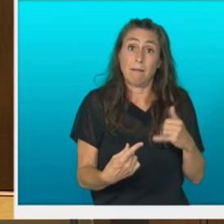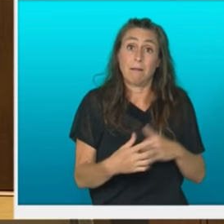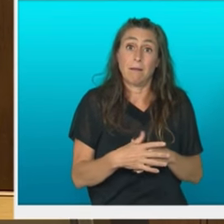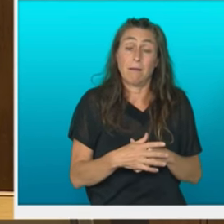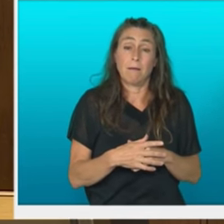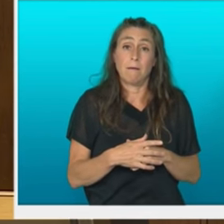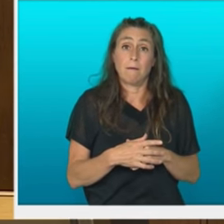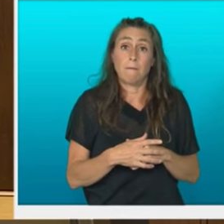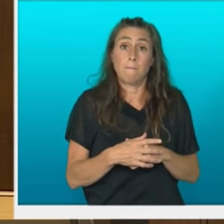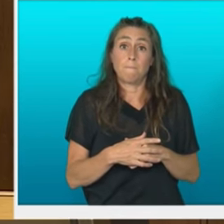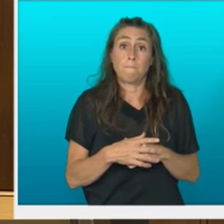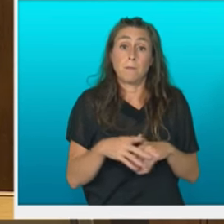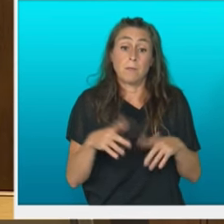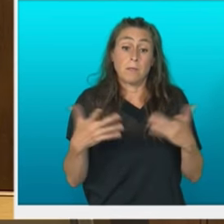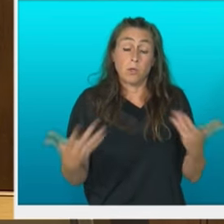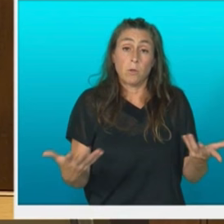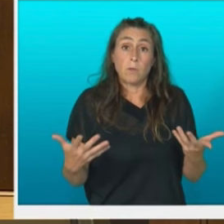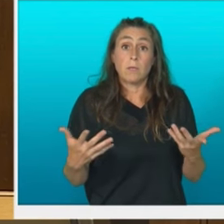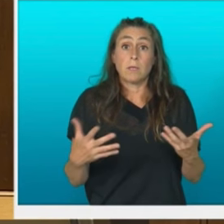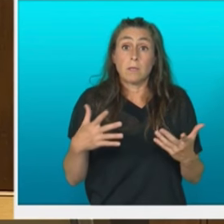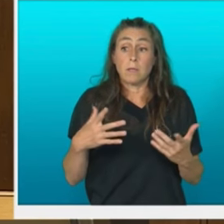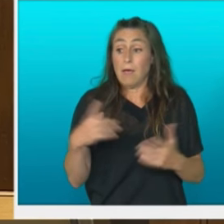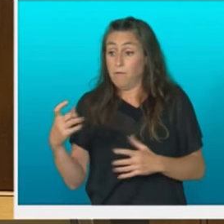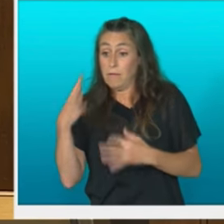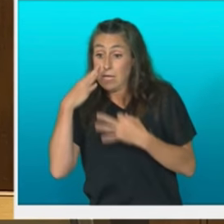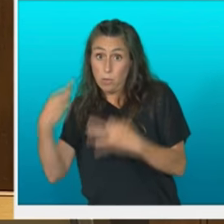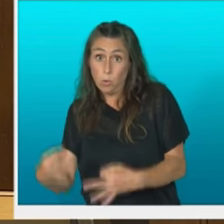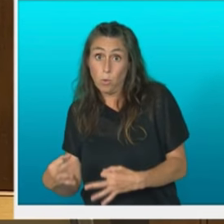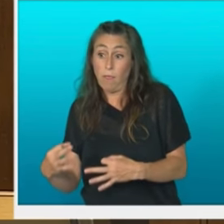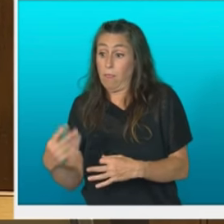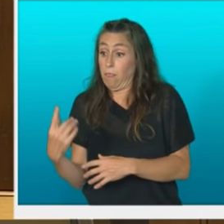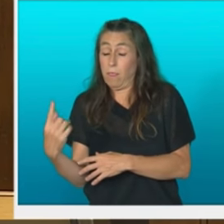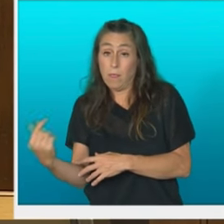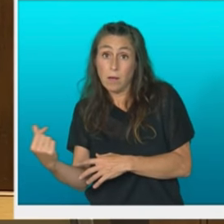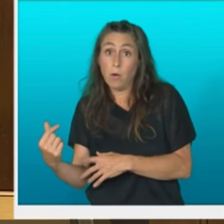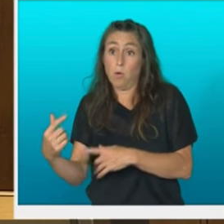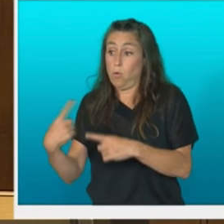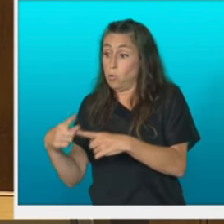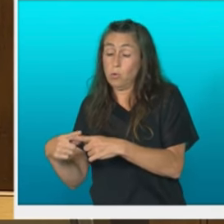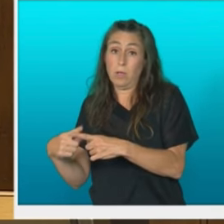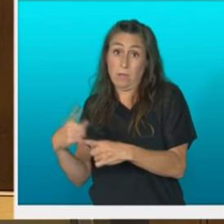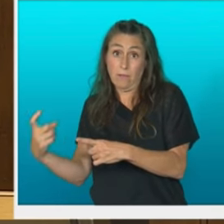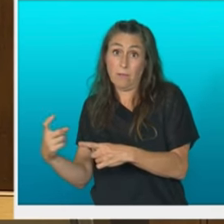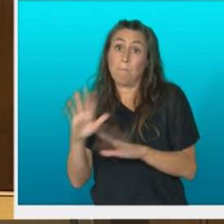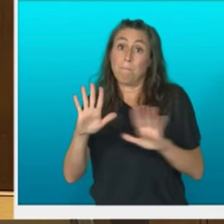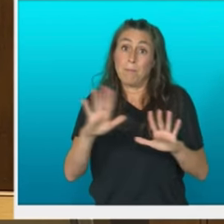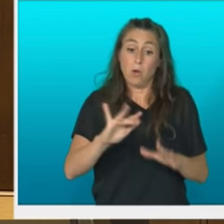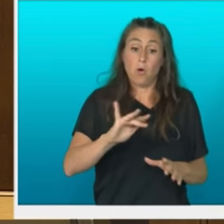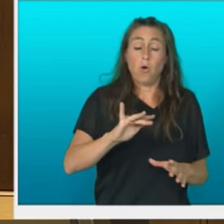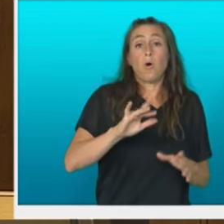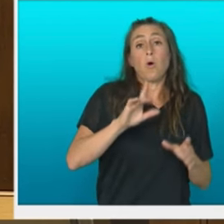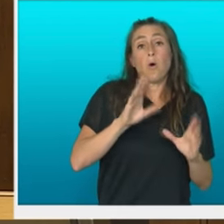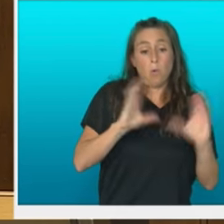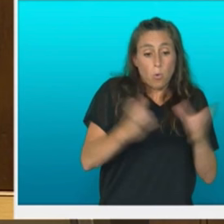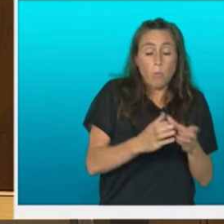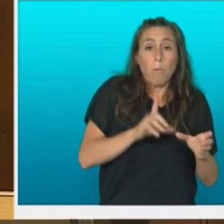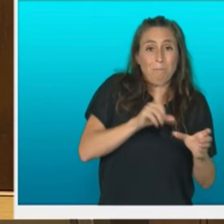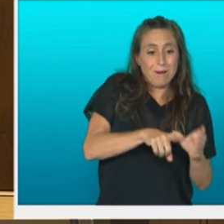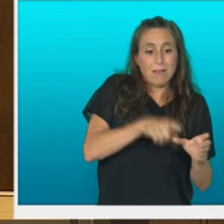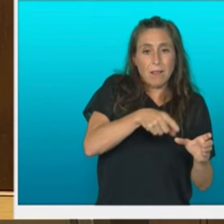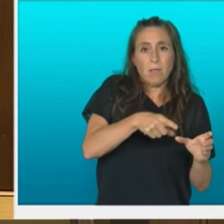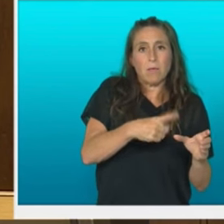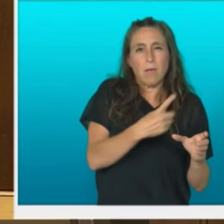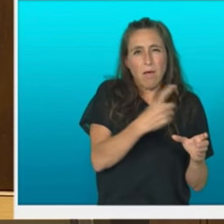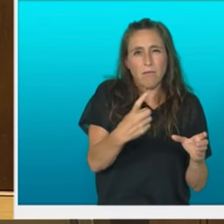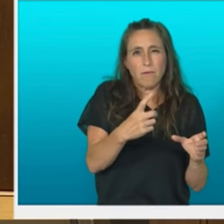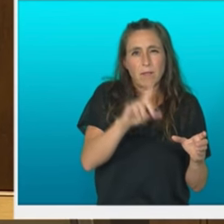con la misma fuerza que la necesidad de seguridad material se manifiesta la de pertenencia toda propuesta transformadora ha de estar